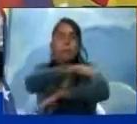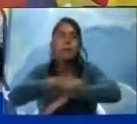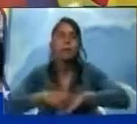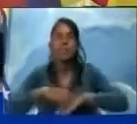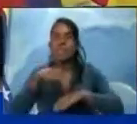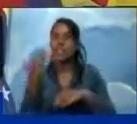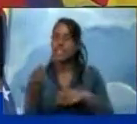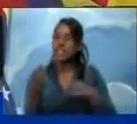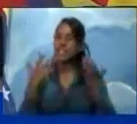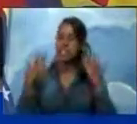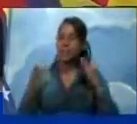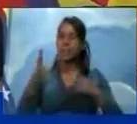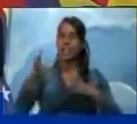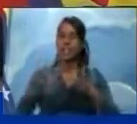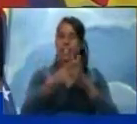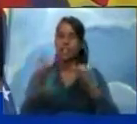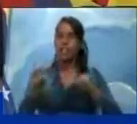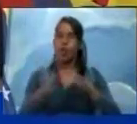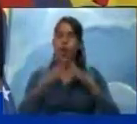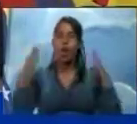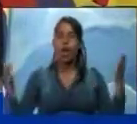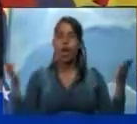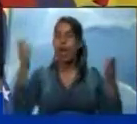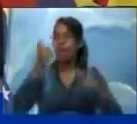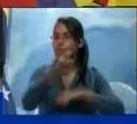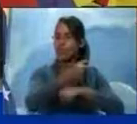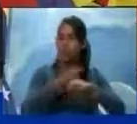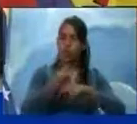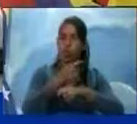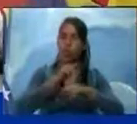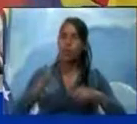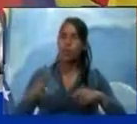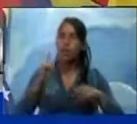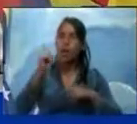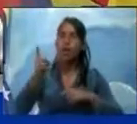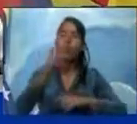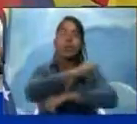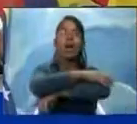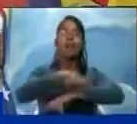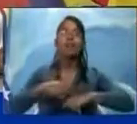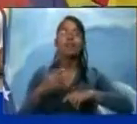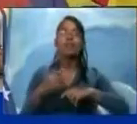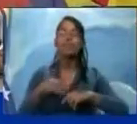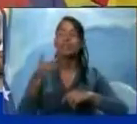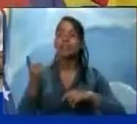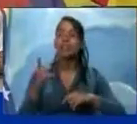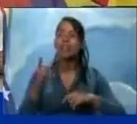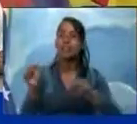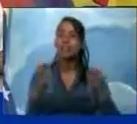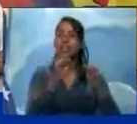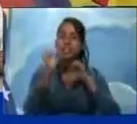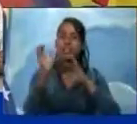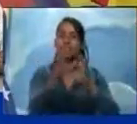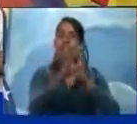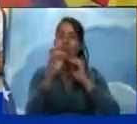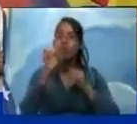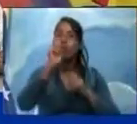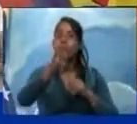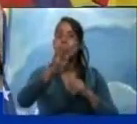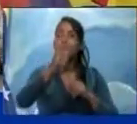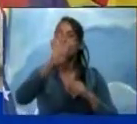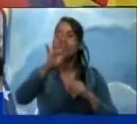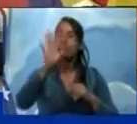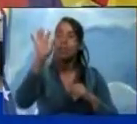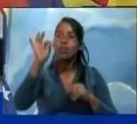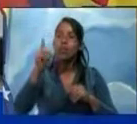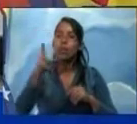¿En qué se parece esos gran gobernantes a una bestia? Salmo 49:20.